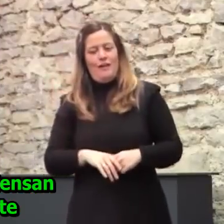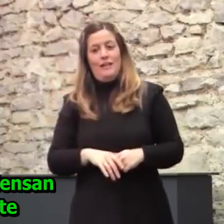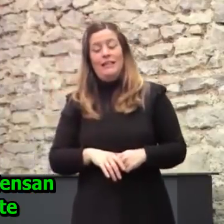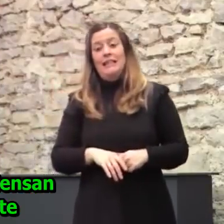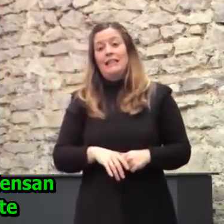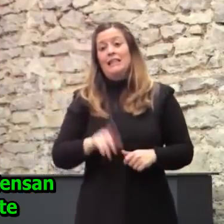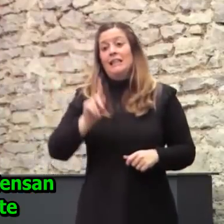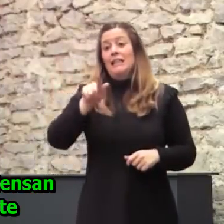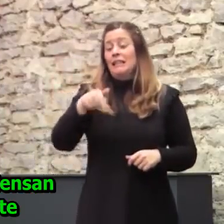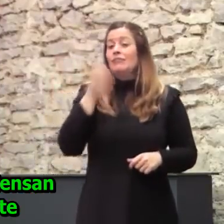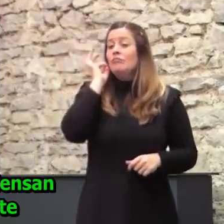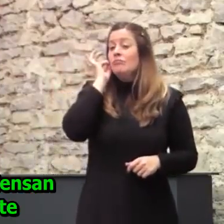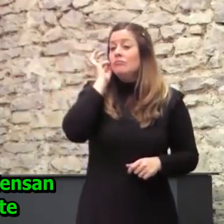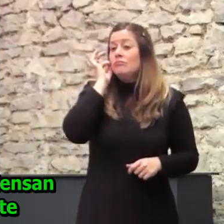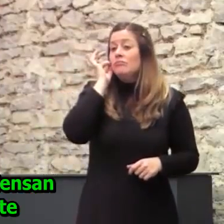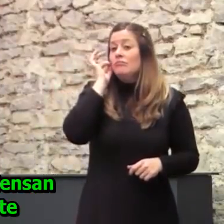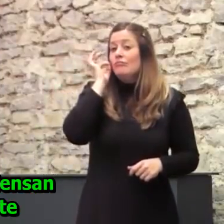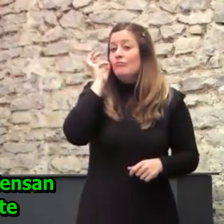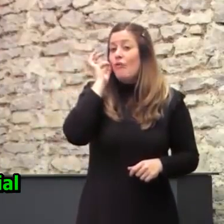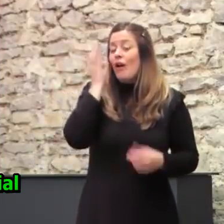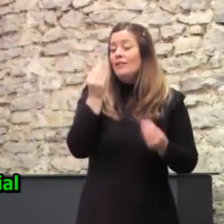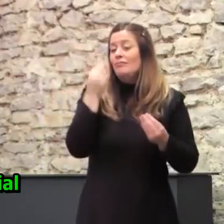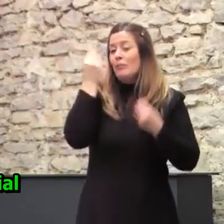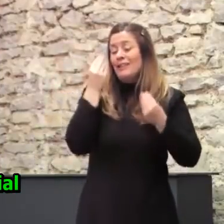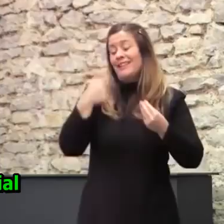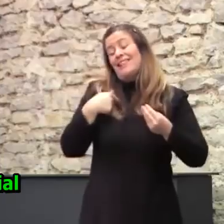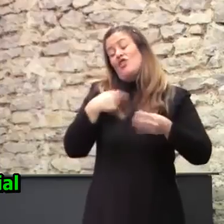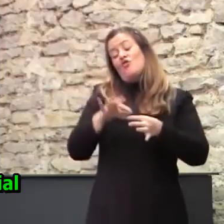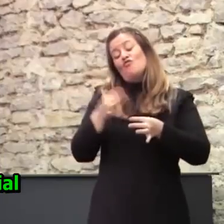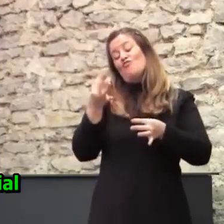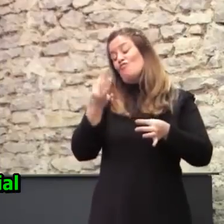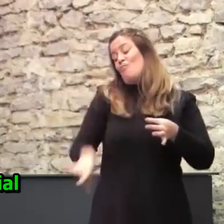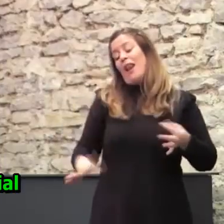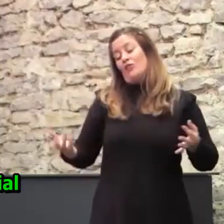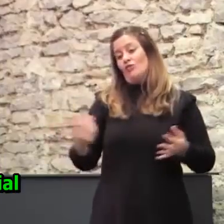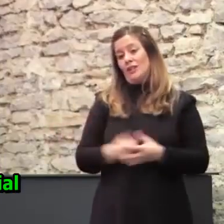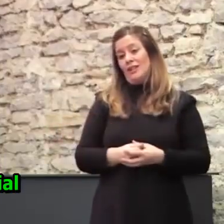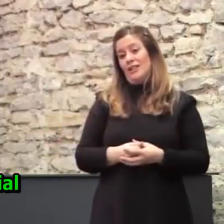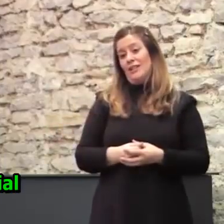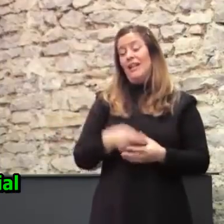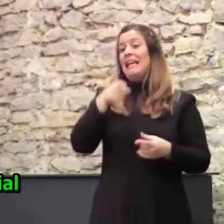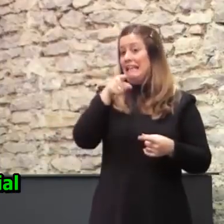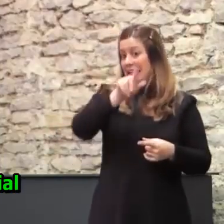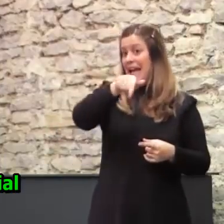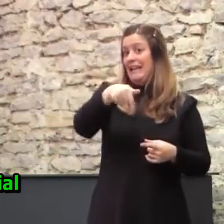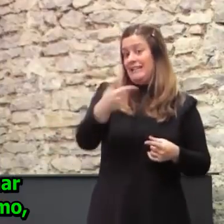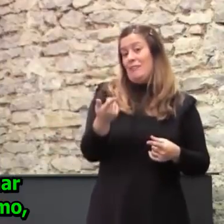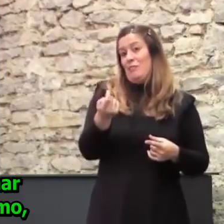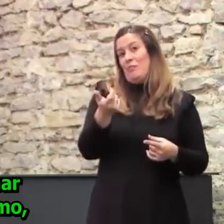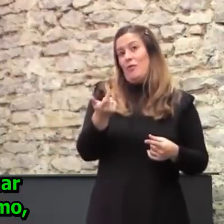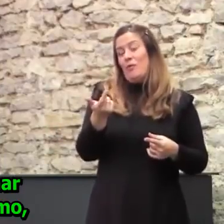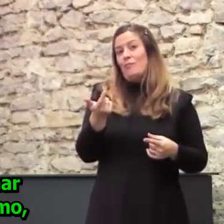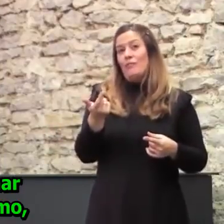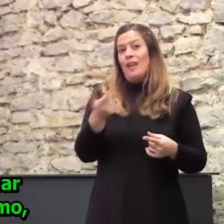Y de alguna manera muchas mujeres piensan que es que ellas no han tenido suerte, ¿no? Y claro, no viene la dimensión política y social de lo que es el amor, que